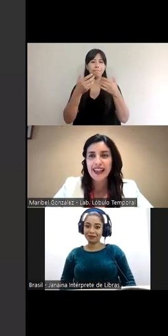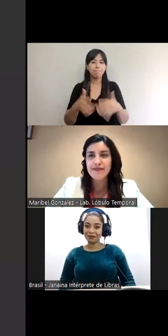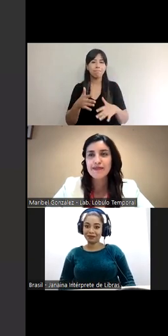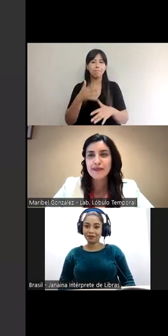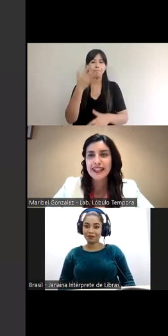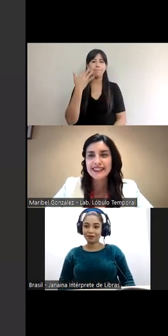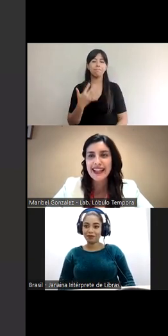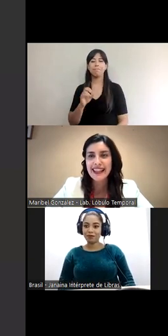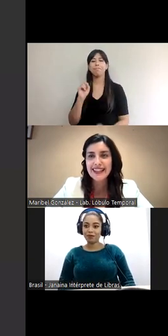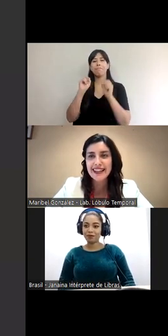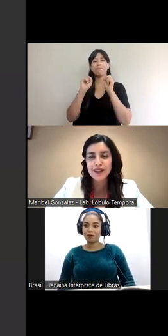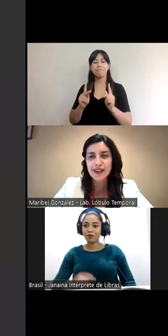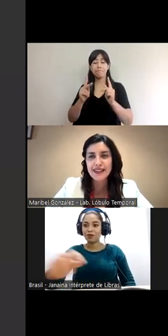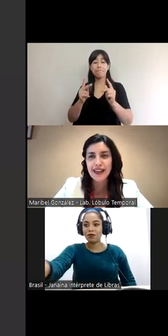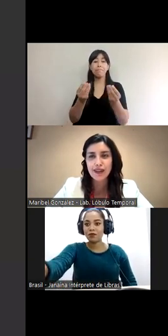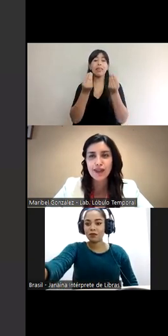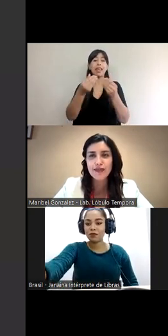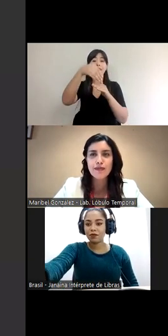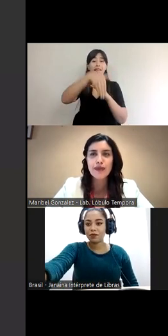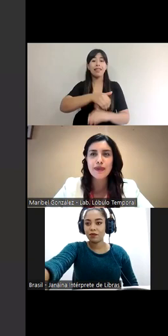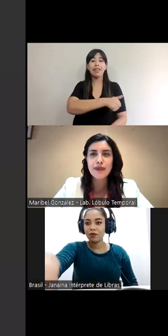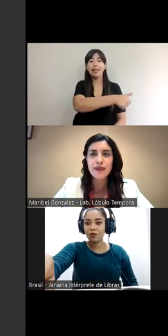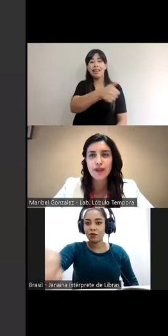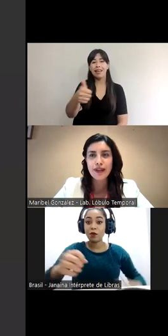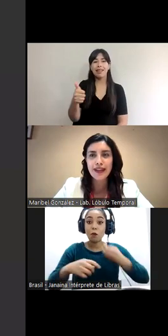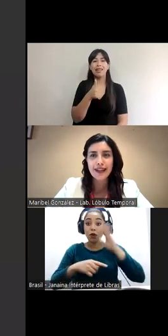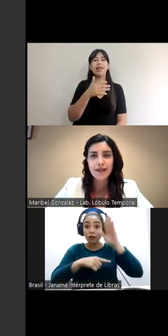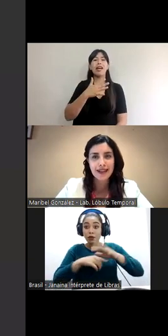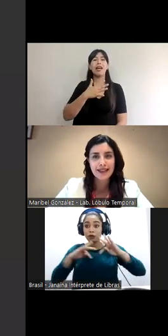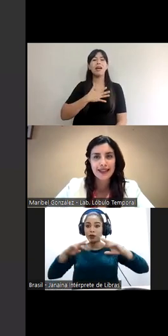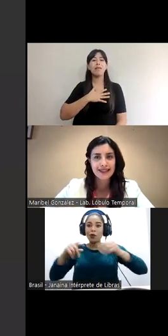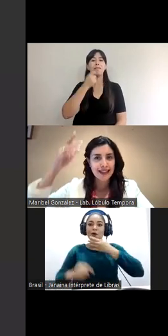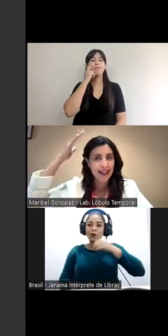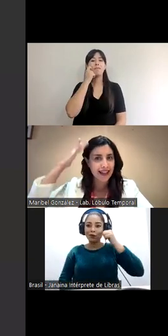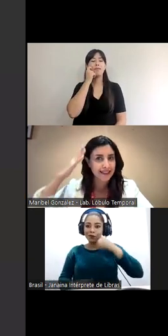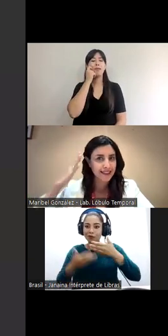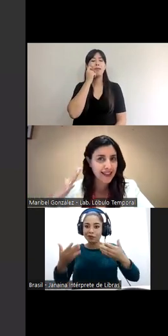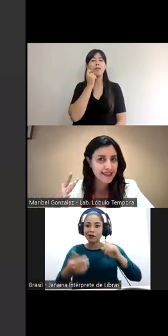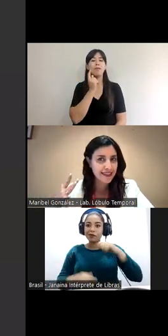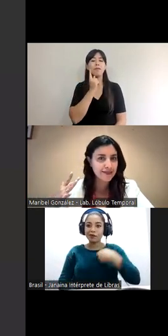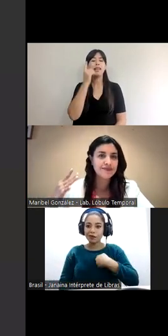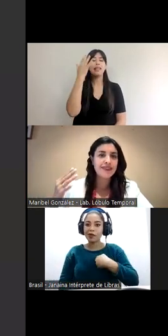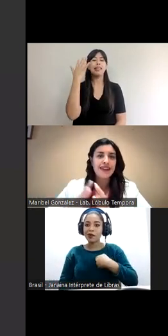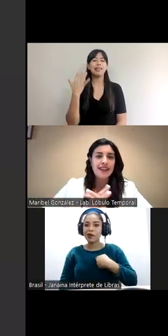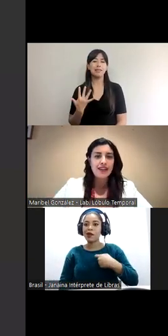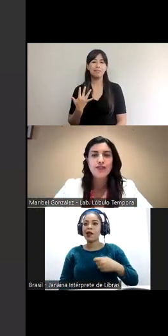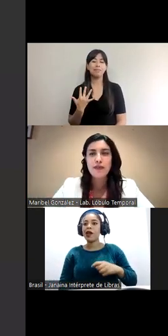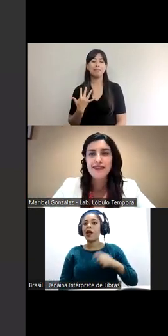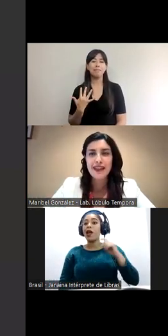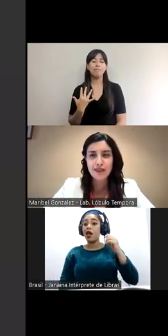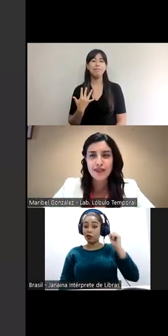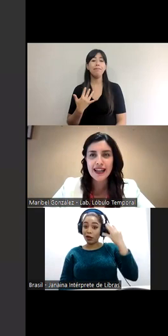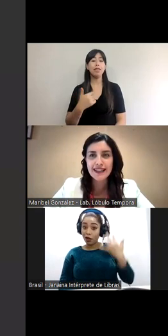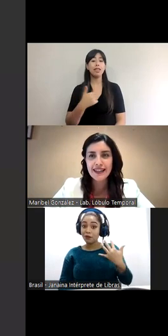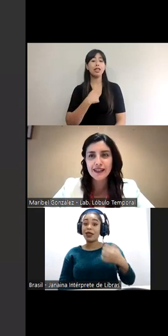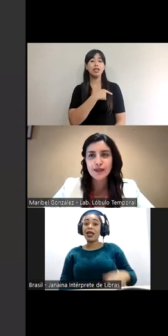Listo, Maribel. Ok, buenas tardes a todas y a todos. Mi apodo en lengua de señas chilena es este. Yo soy